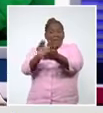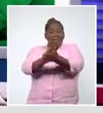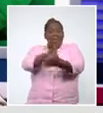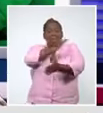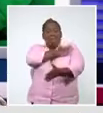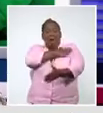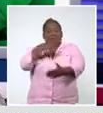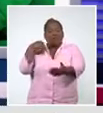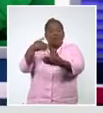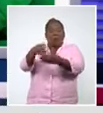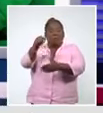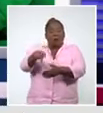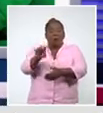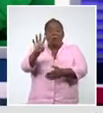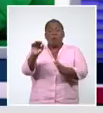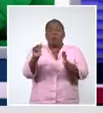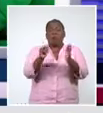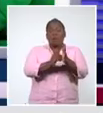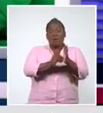4.121,